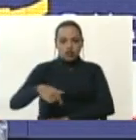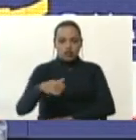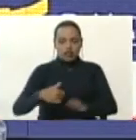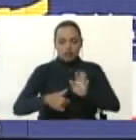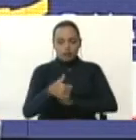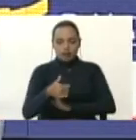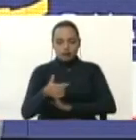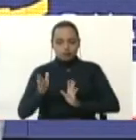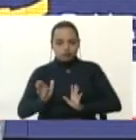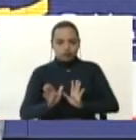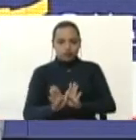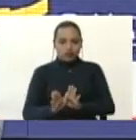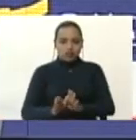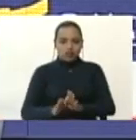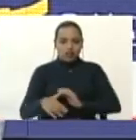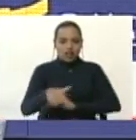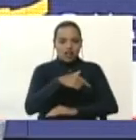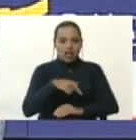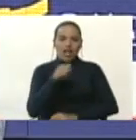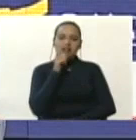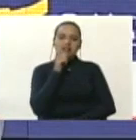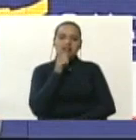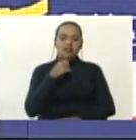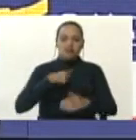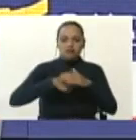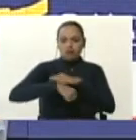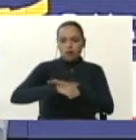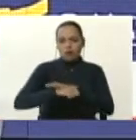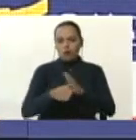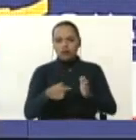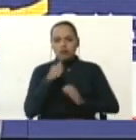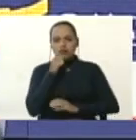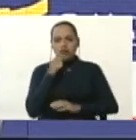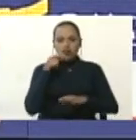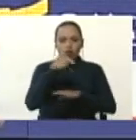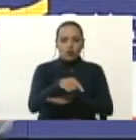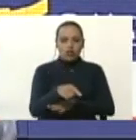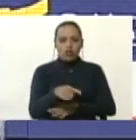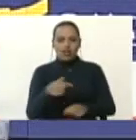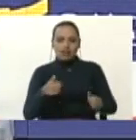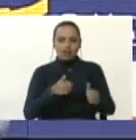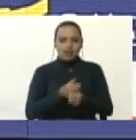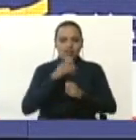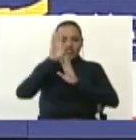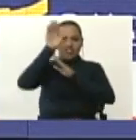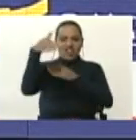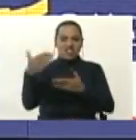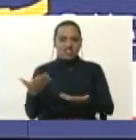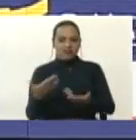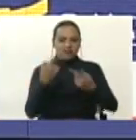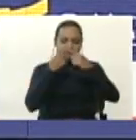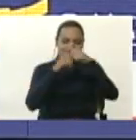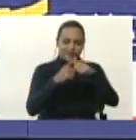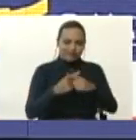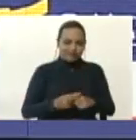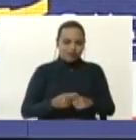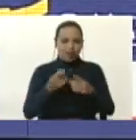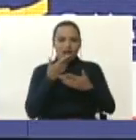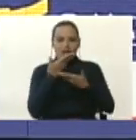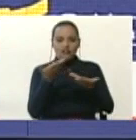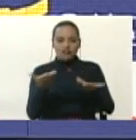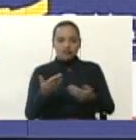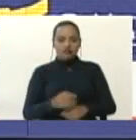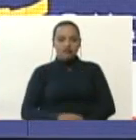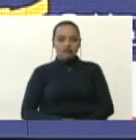carreras. En el fútbol, quién mete los goles, cuál es la efectividad, la asistencia, en el básquet, donde las estadísticas hablan, como